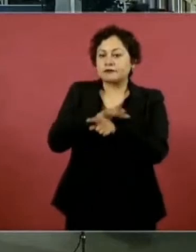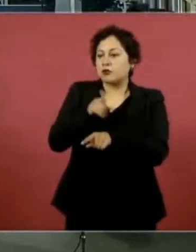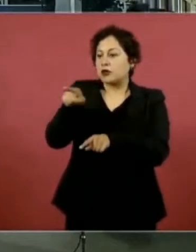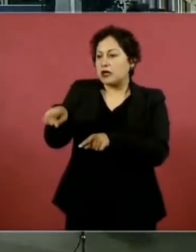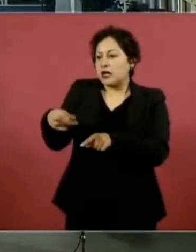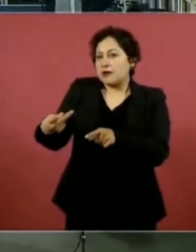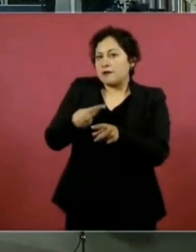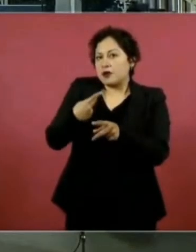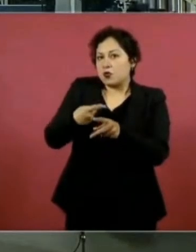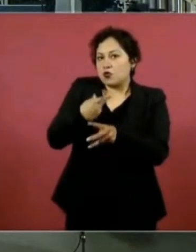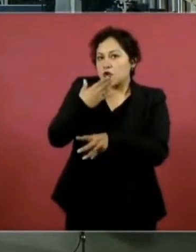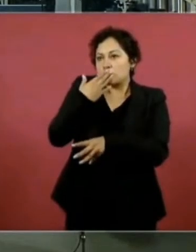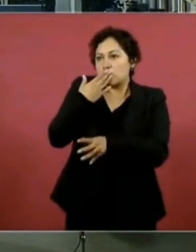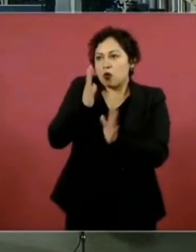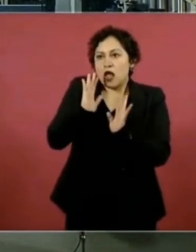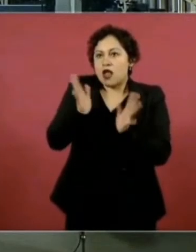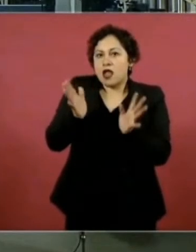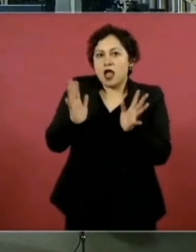de